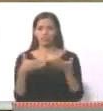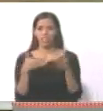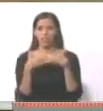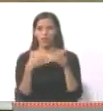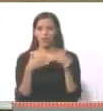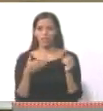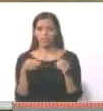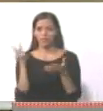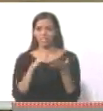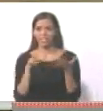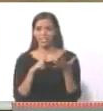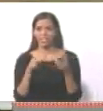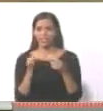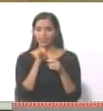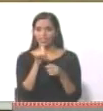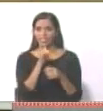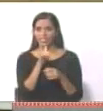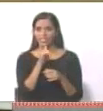tienen...